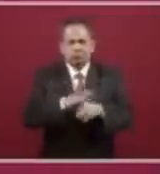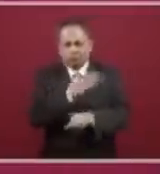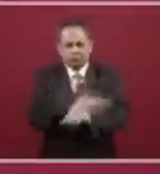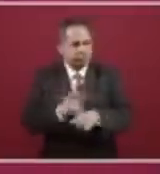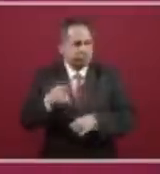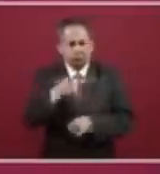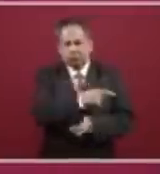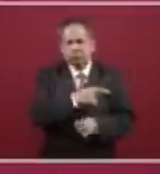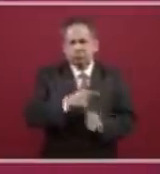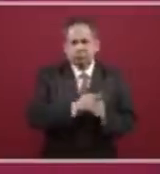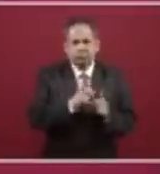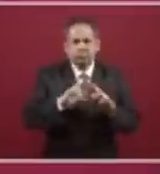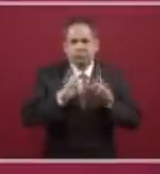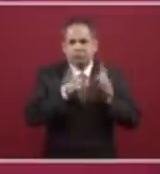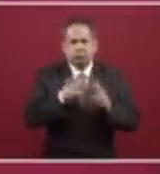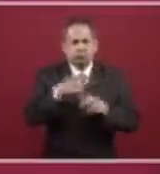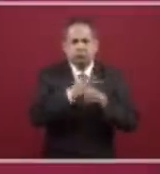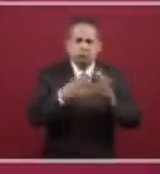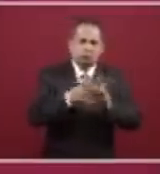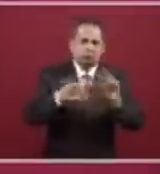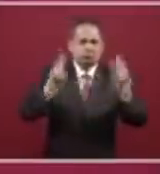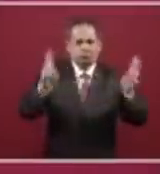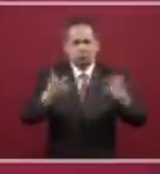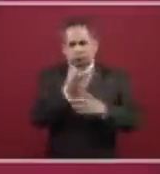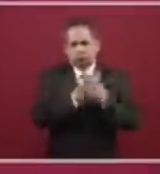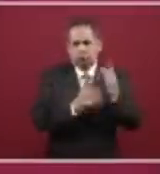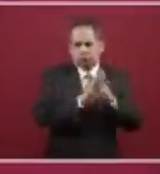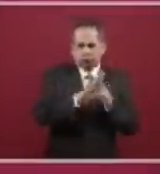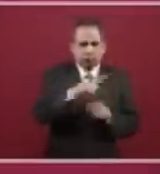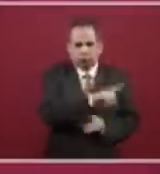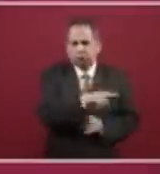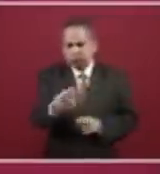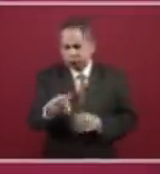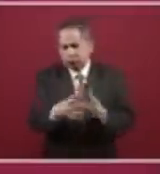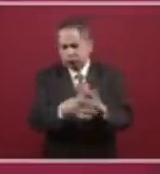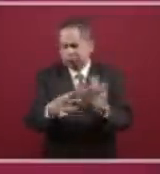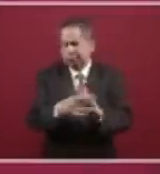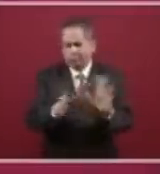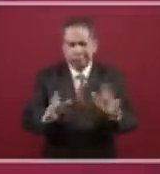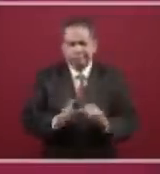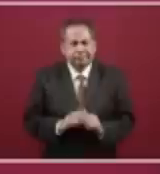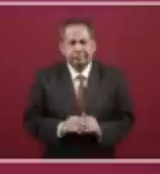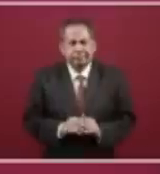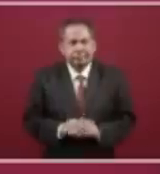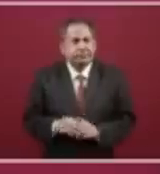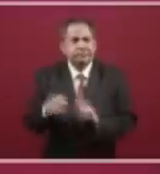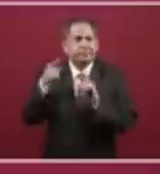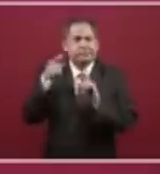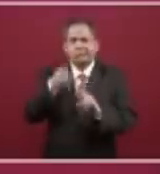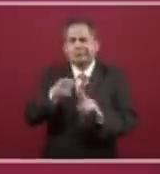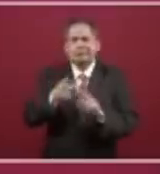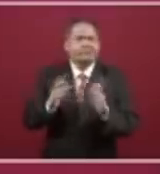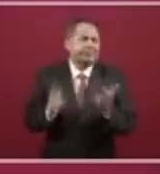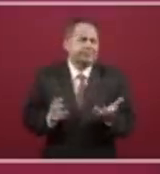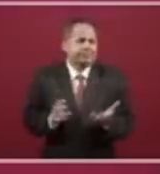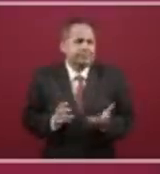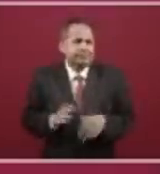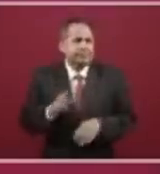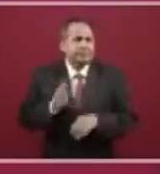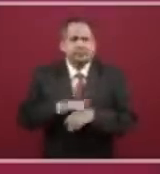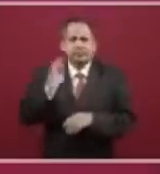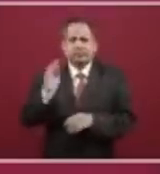tener sobre migración el propósito pues es tener un